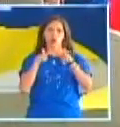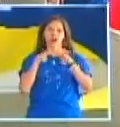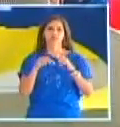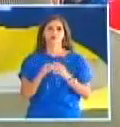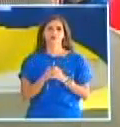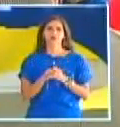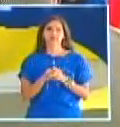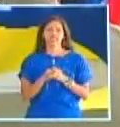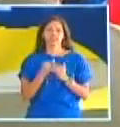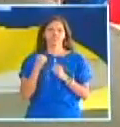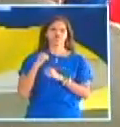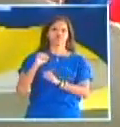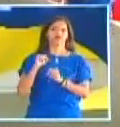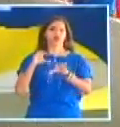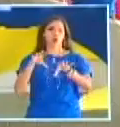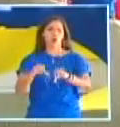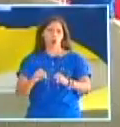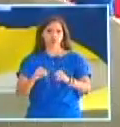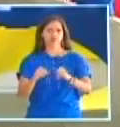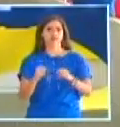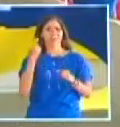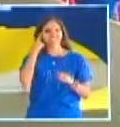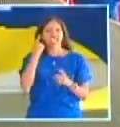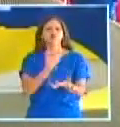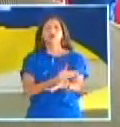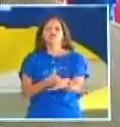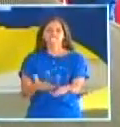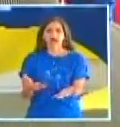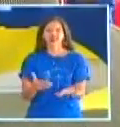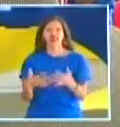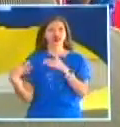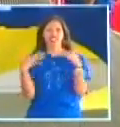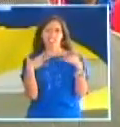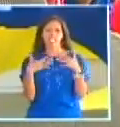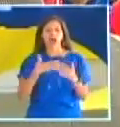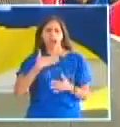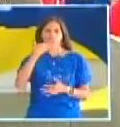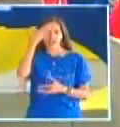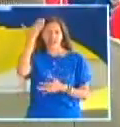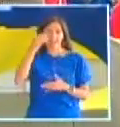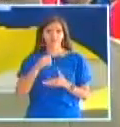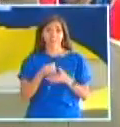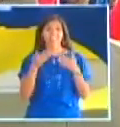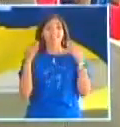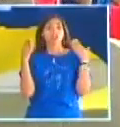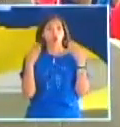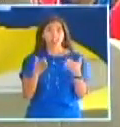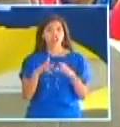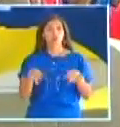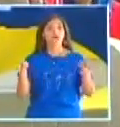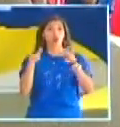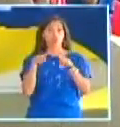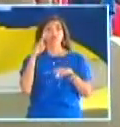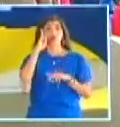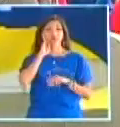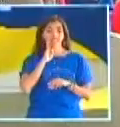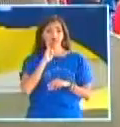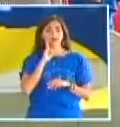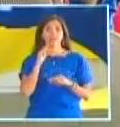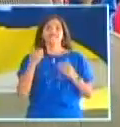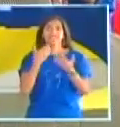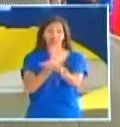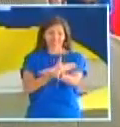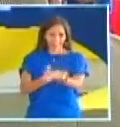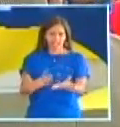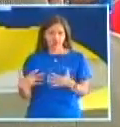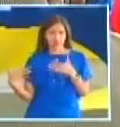patrióticos de toda su vida. Sé de su sangre guerrera árabe. Y con esos valores bolivarianos y esa